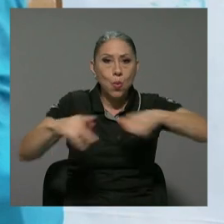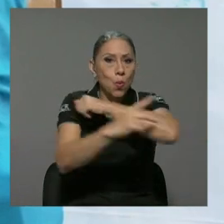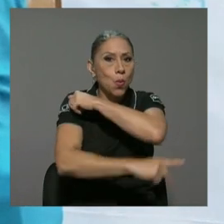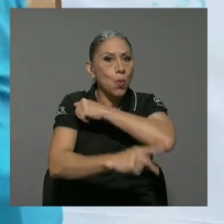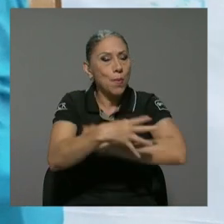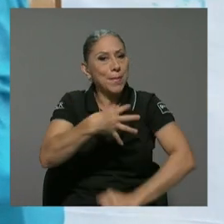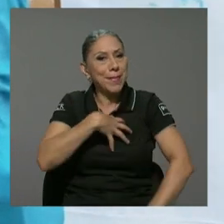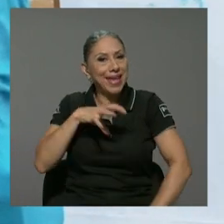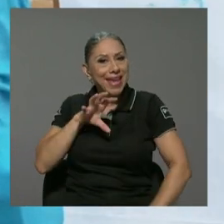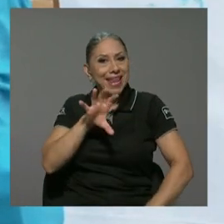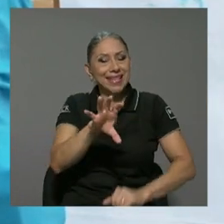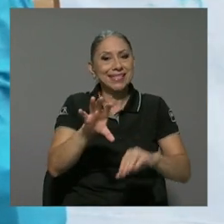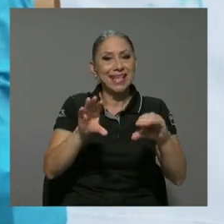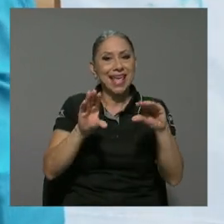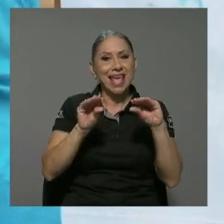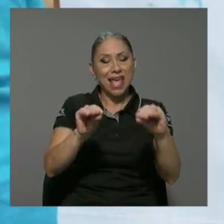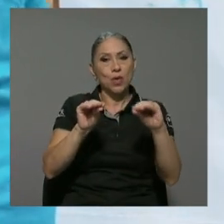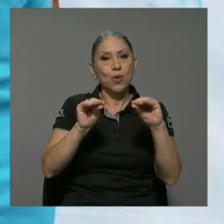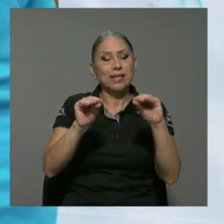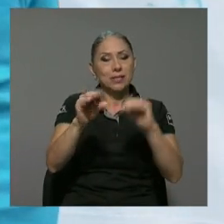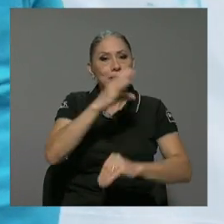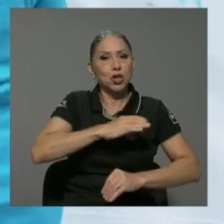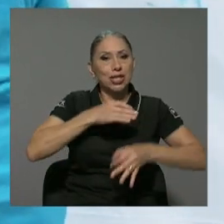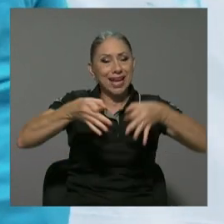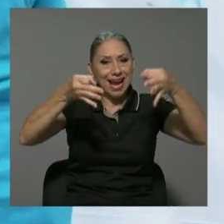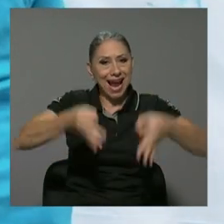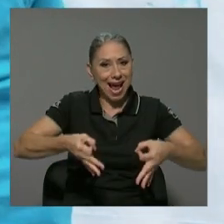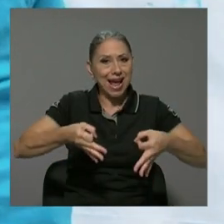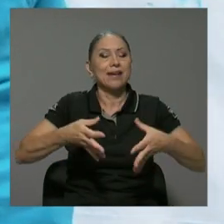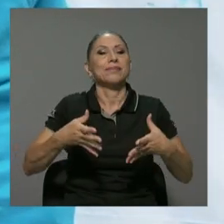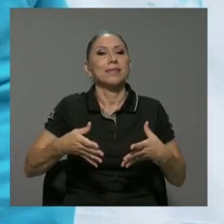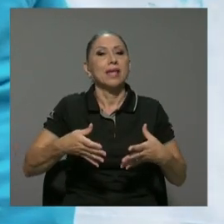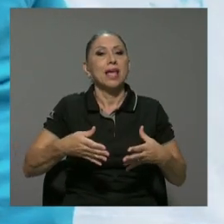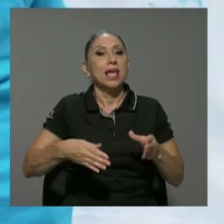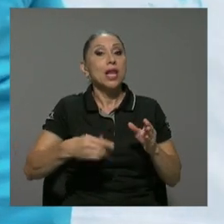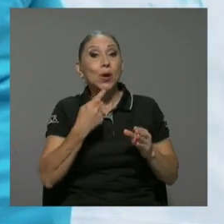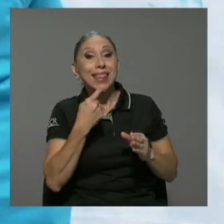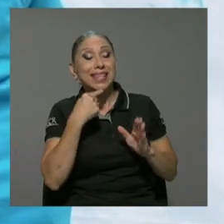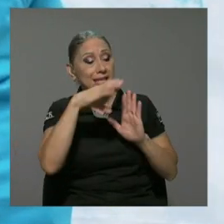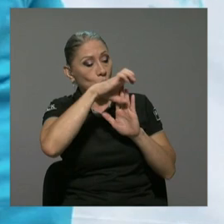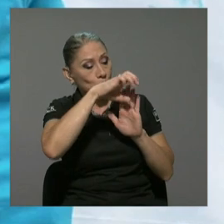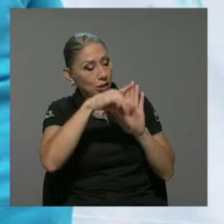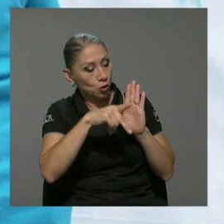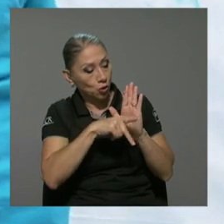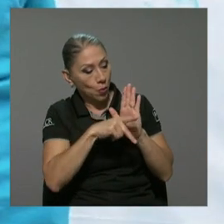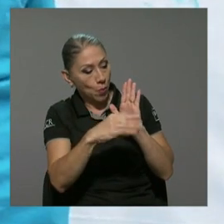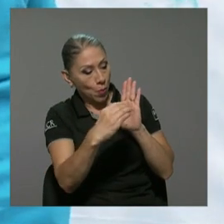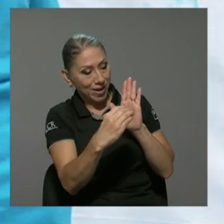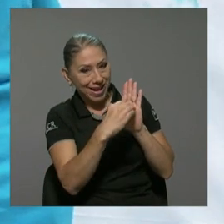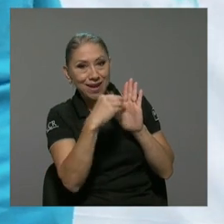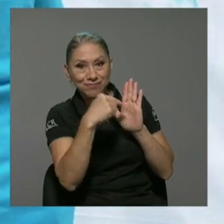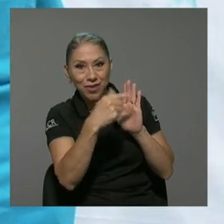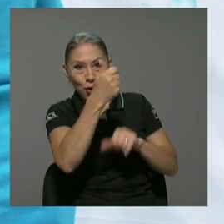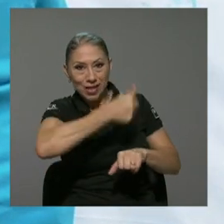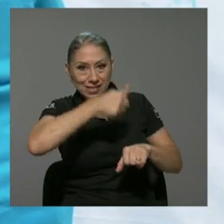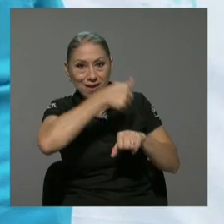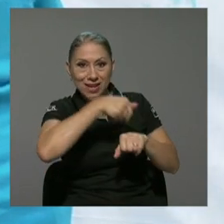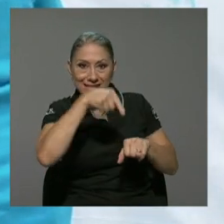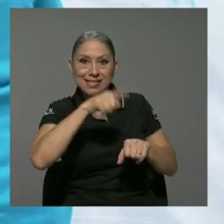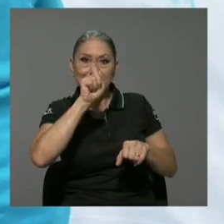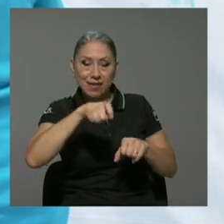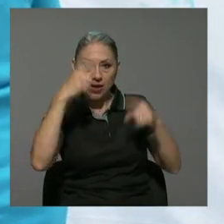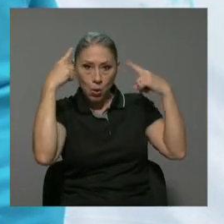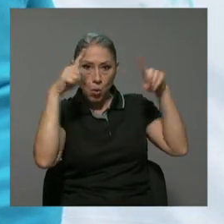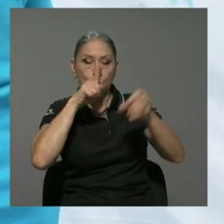de calidad y que se cumpla también lo que nuestra Constitución establece. ¿Cree